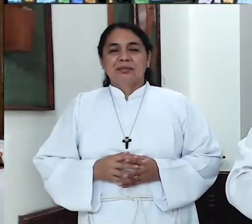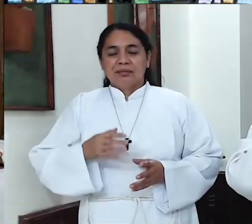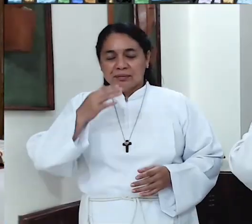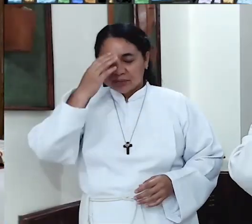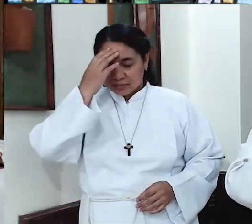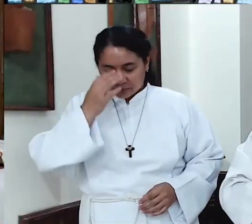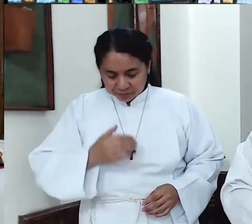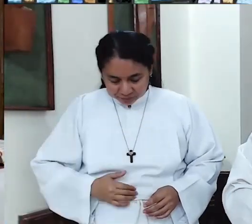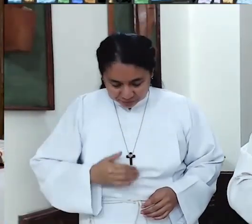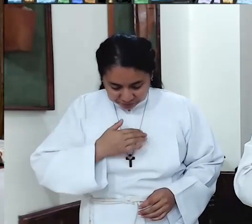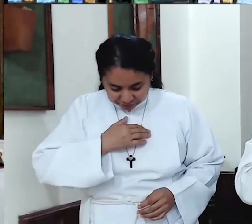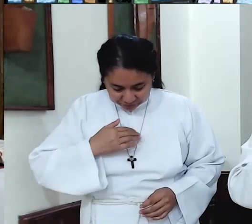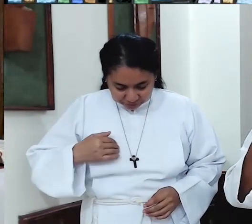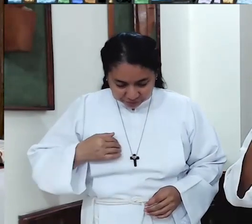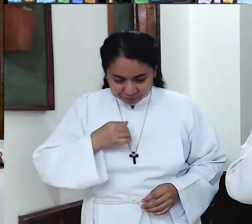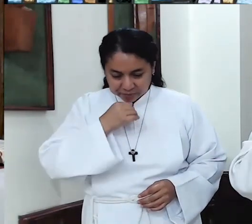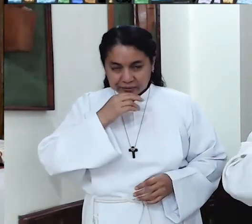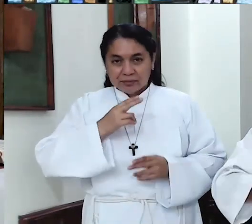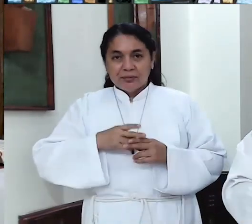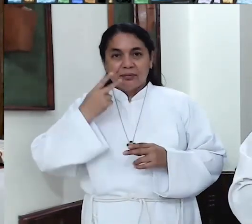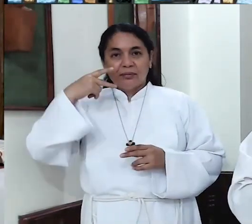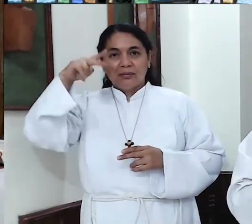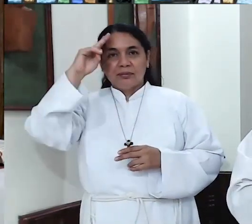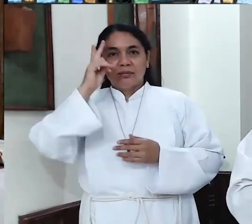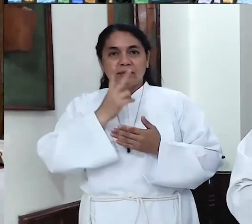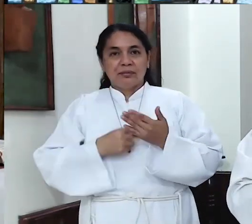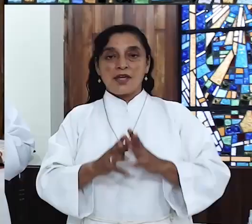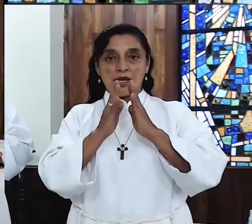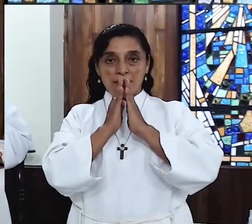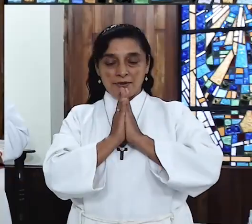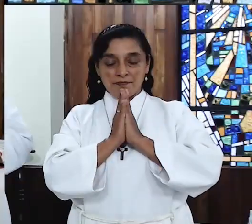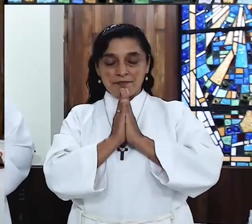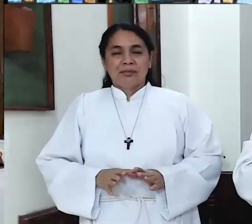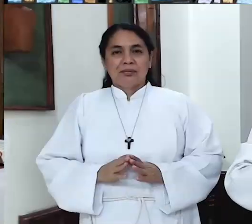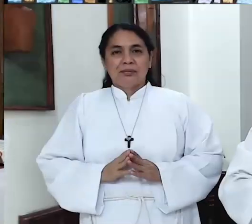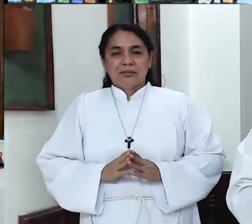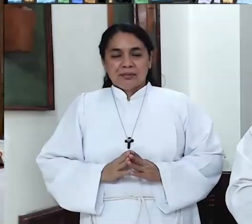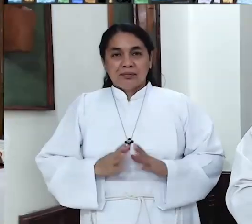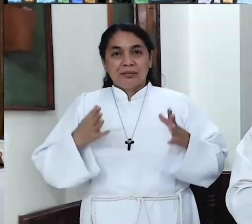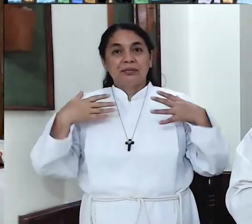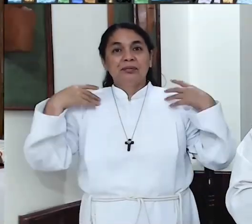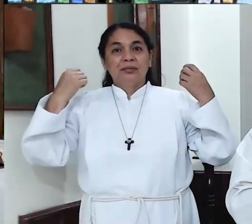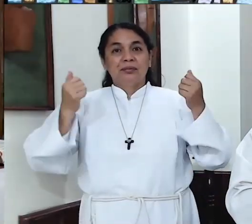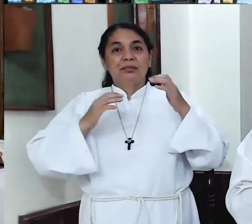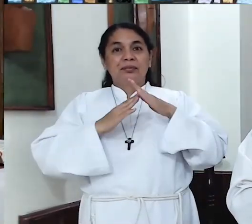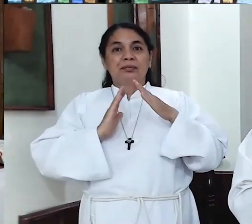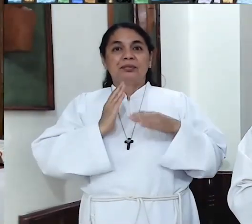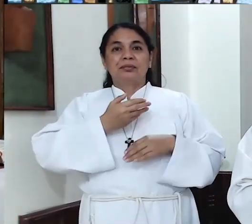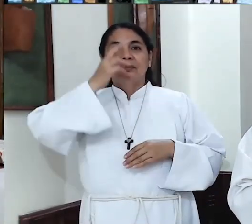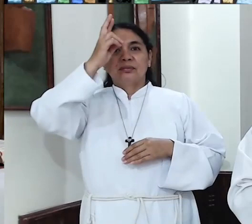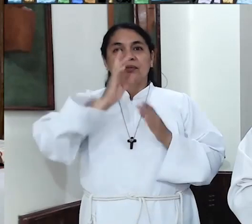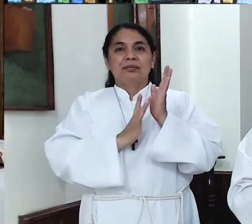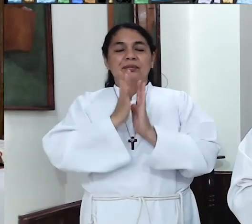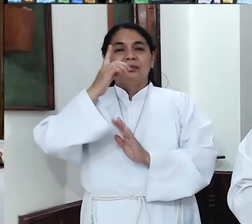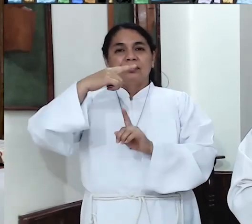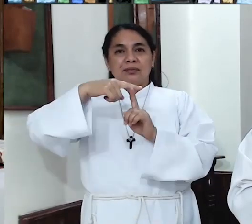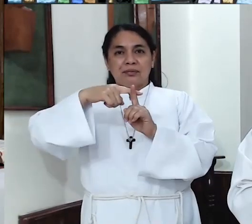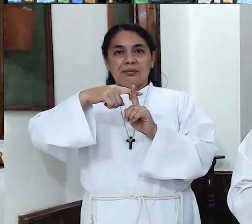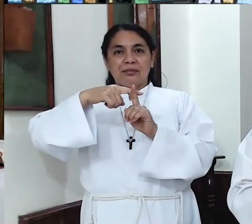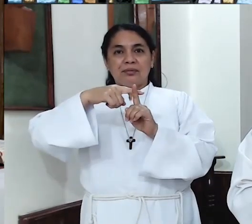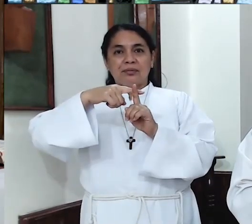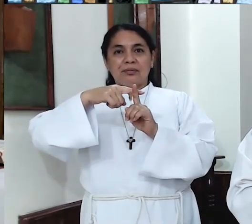En el nombre del Padre, y del Hijo, y del Espíritu Santo. Amén. La gracia y la paz de nuestro Señor